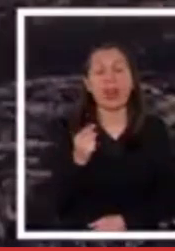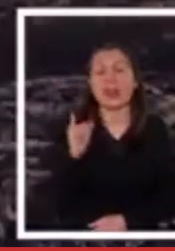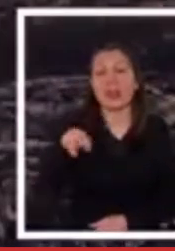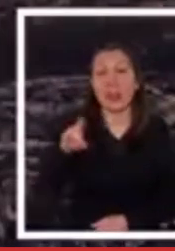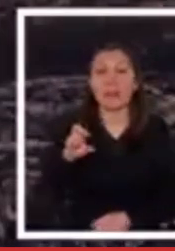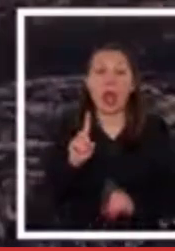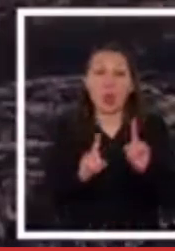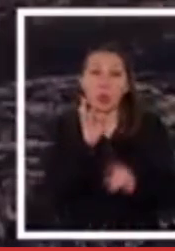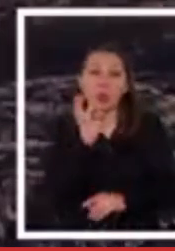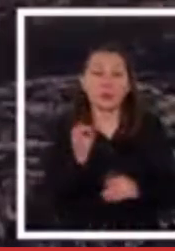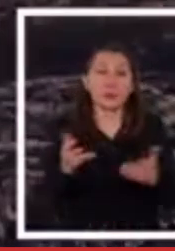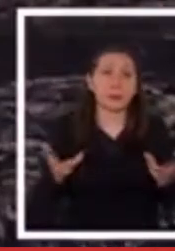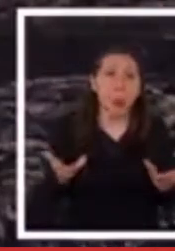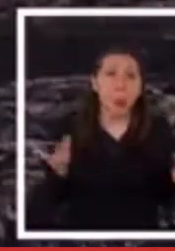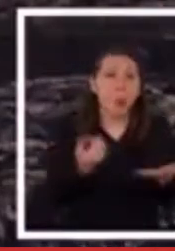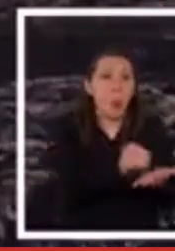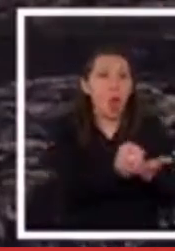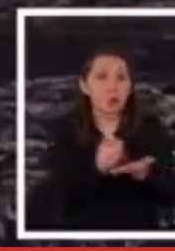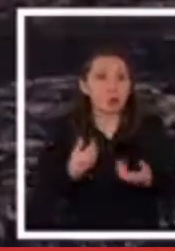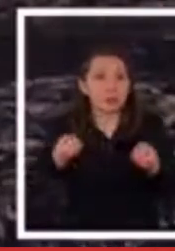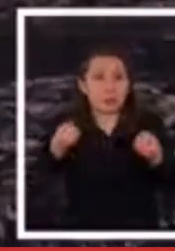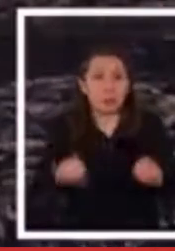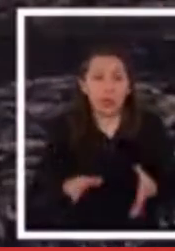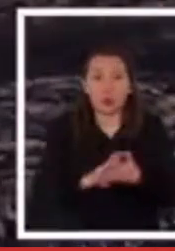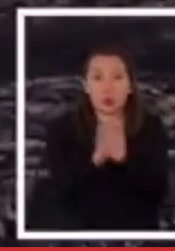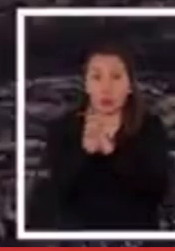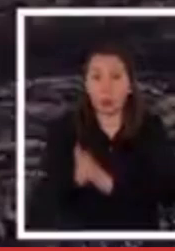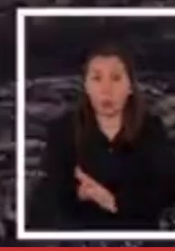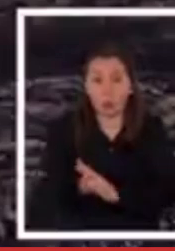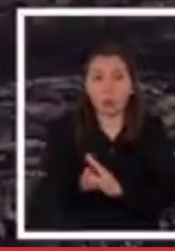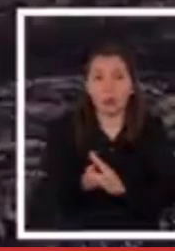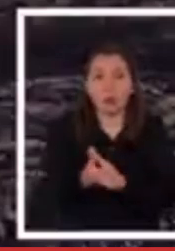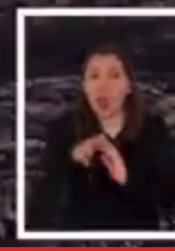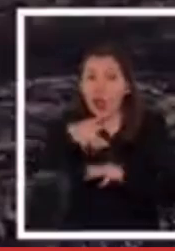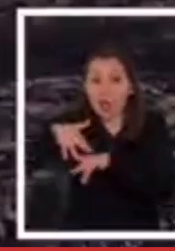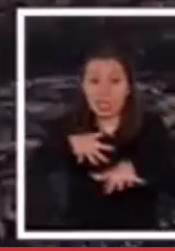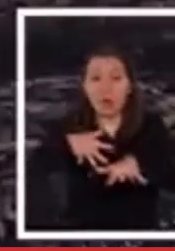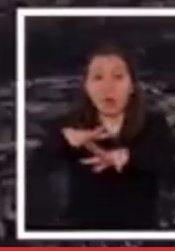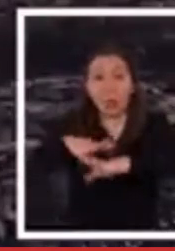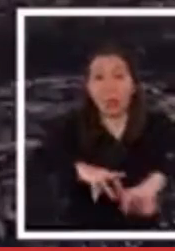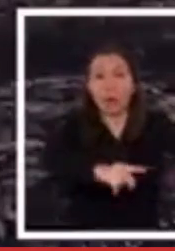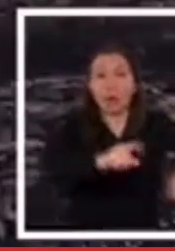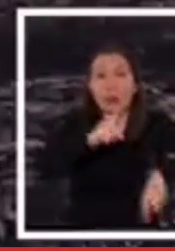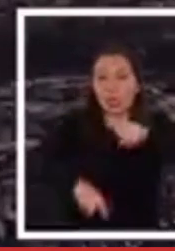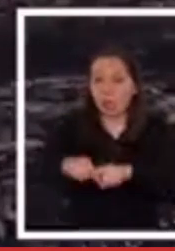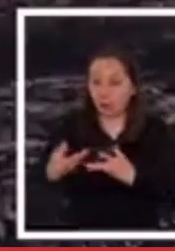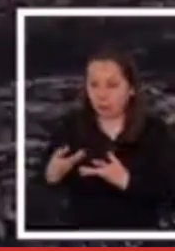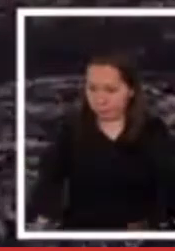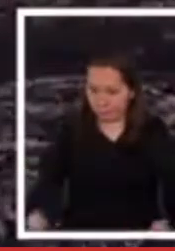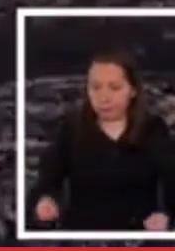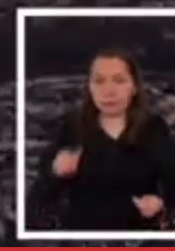claro las personas decían Bueno cómo nos van a ayudar si perdimos toda la se llevó el río toda la tierra que teníamos